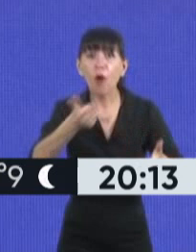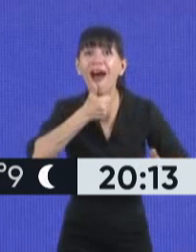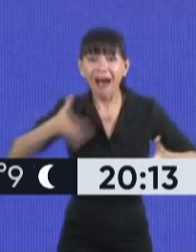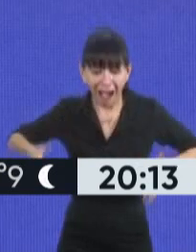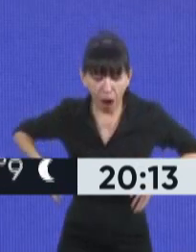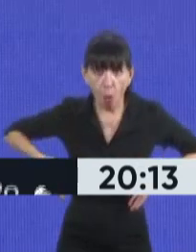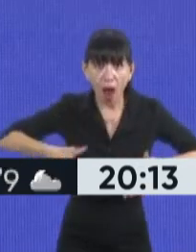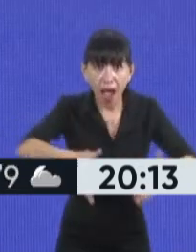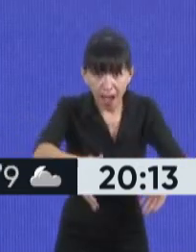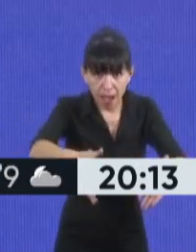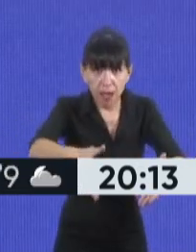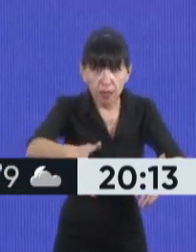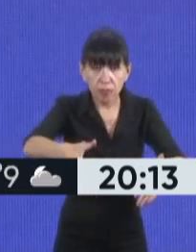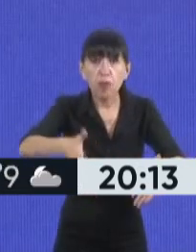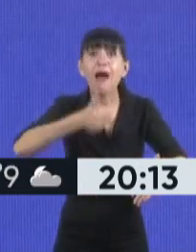agua potable